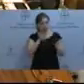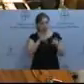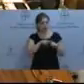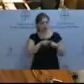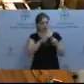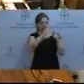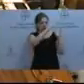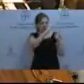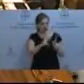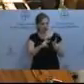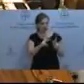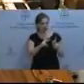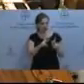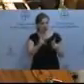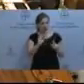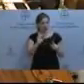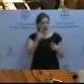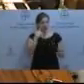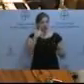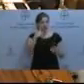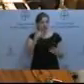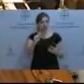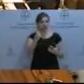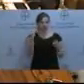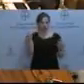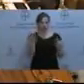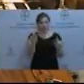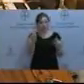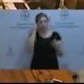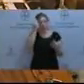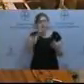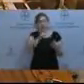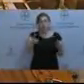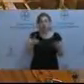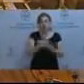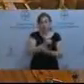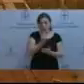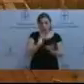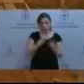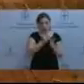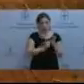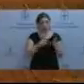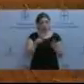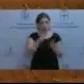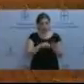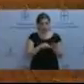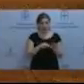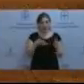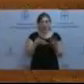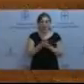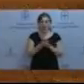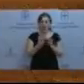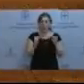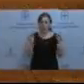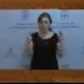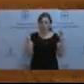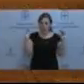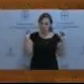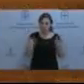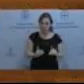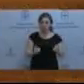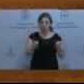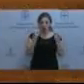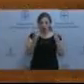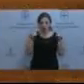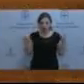lo primero que llama la atención, y supongo que no solo este portavoz, sino todas las personas que se acercaron a esos datos, es la bajada, la preocupante bajada en el número de alumnos